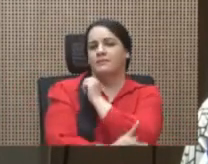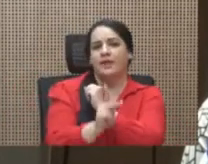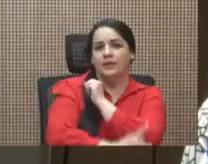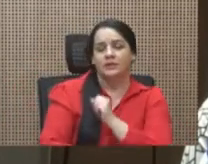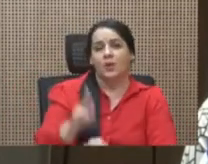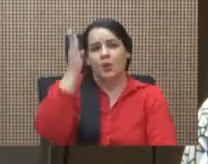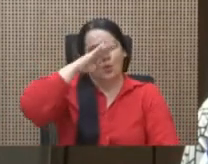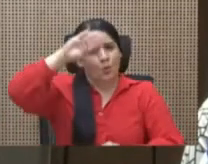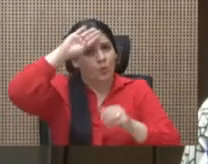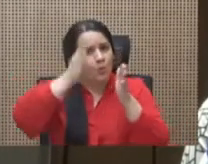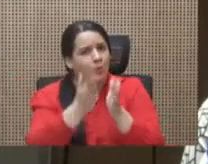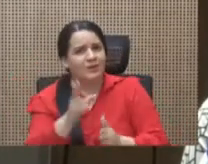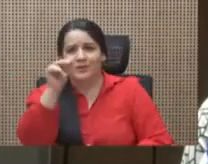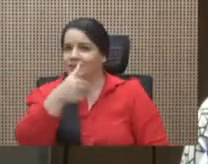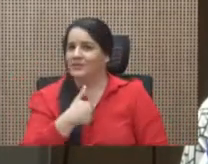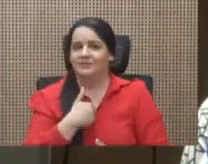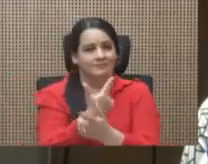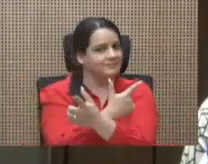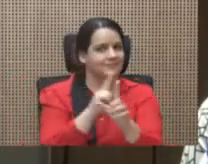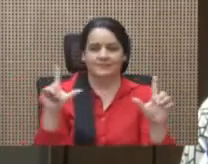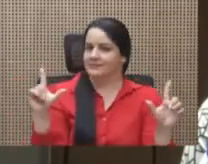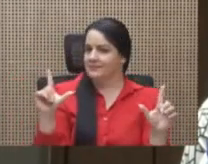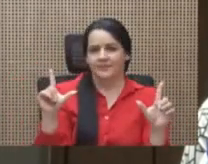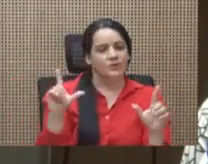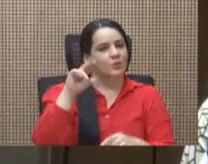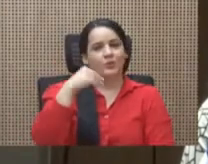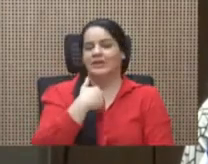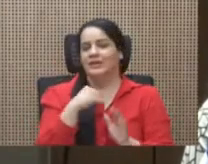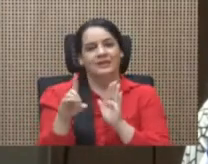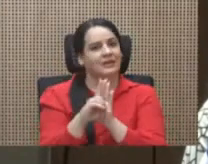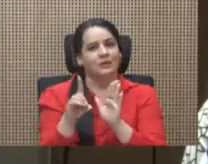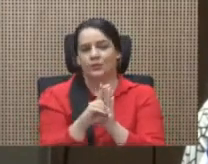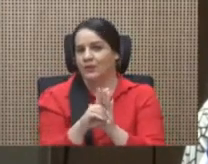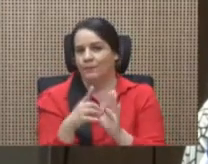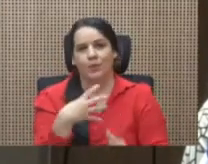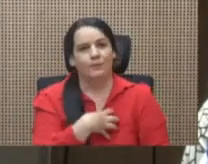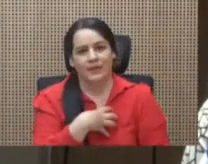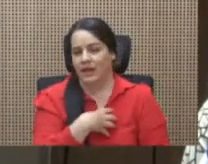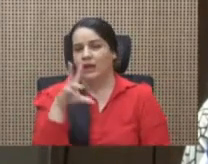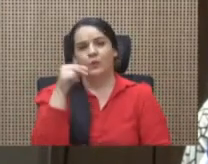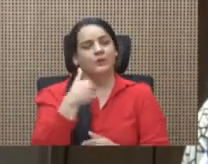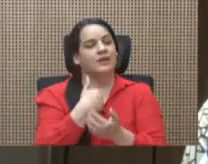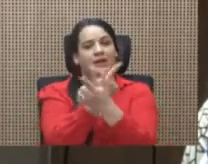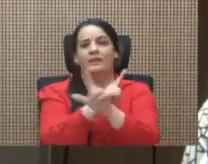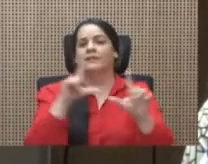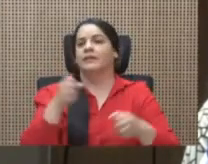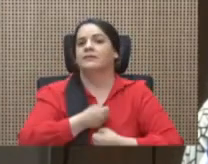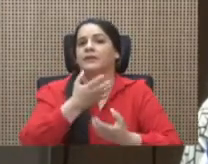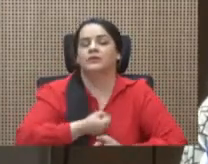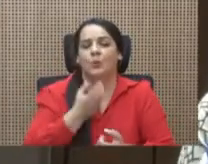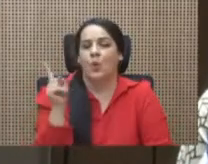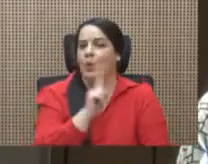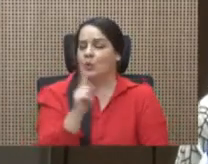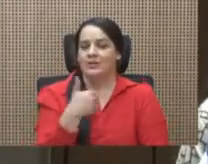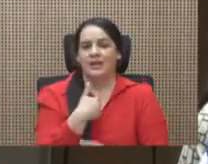Los cubanos no tienen ninguna libertad, no tienen derechos de propiedad. no tienen libertad de expresión, no tienen libertad